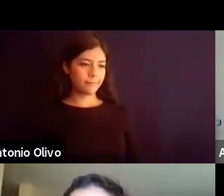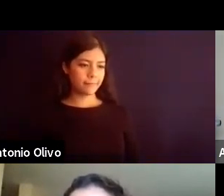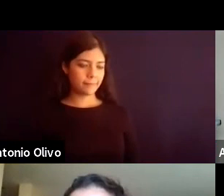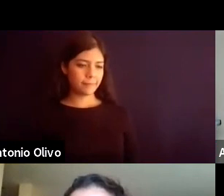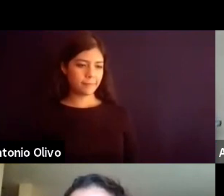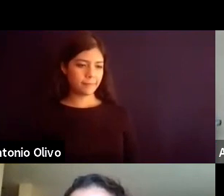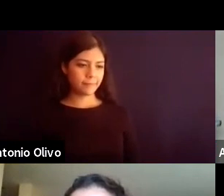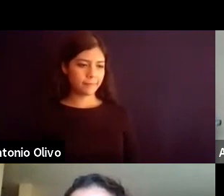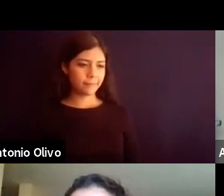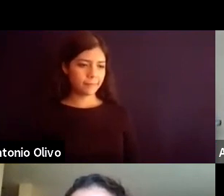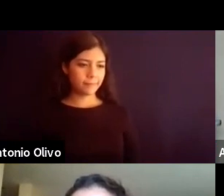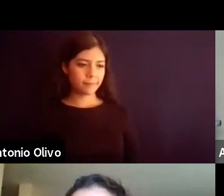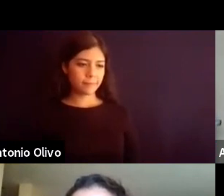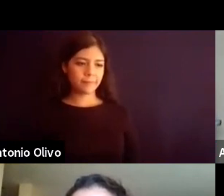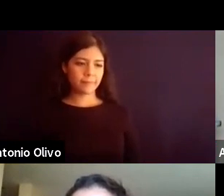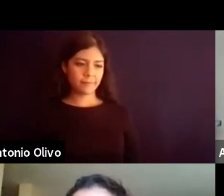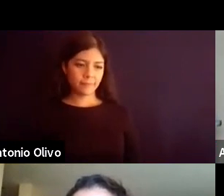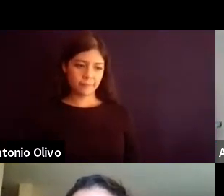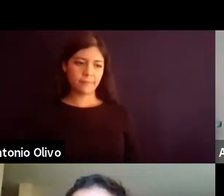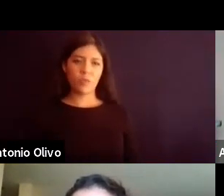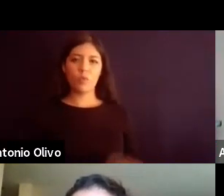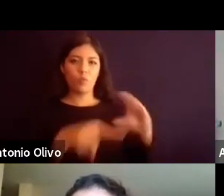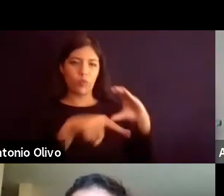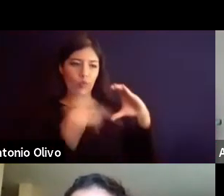33-34. El de Neida, también su correo, también ya está puesto.